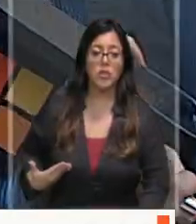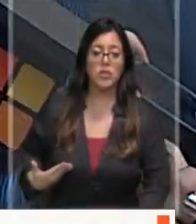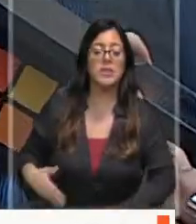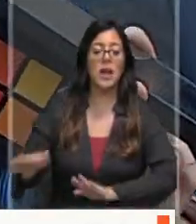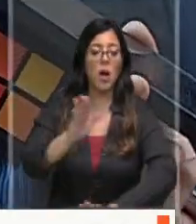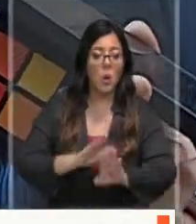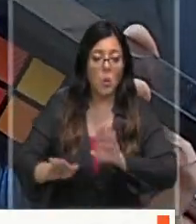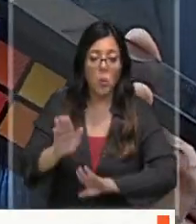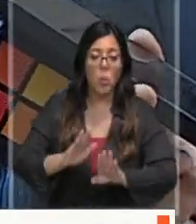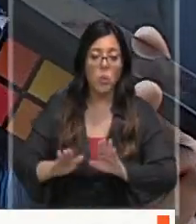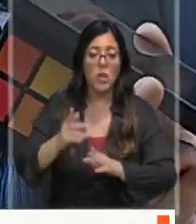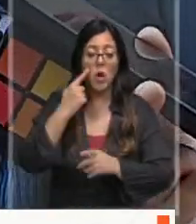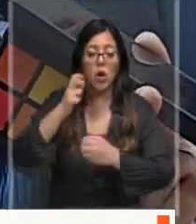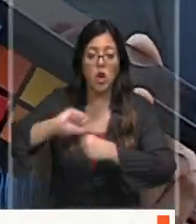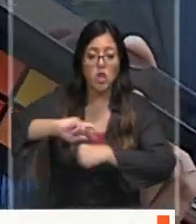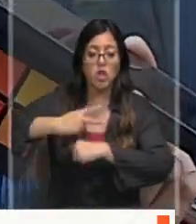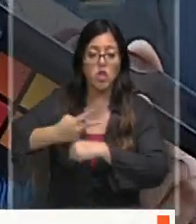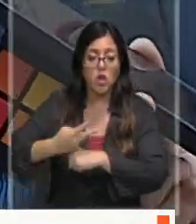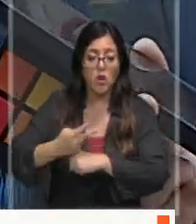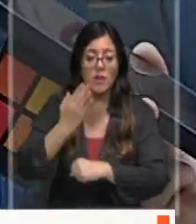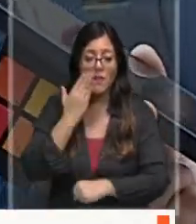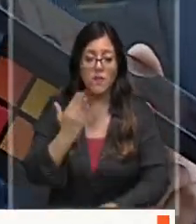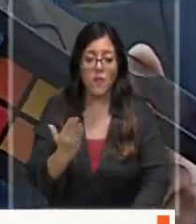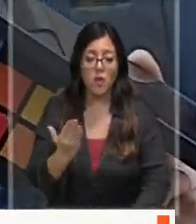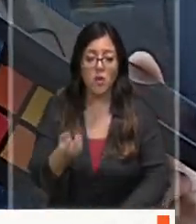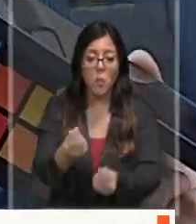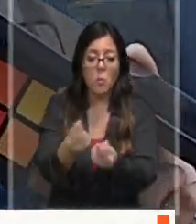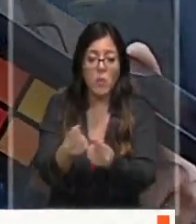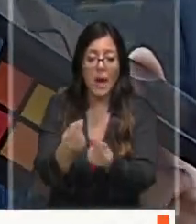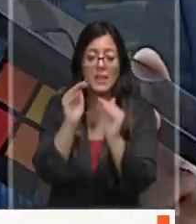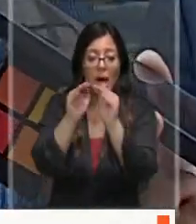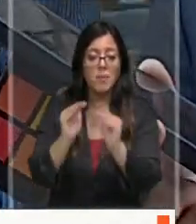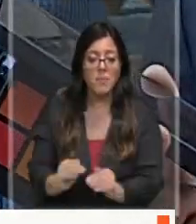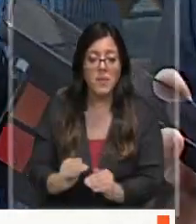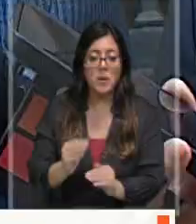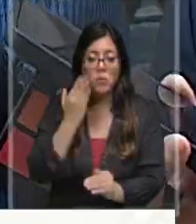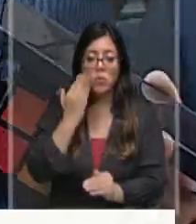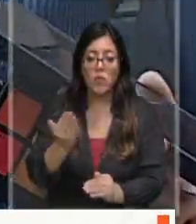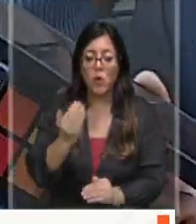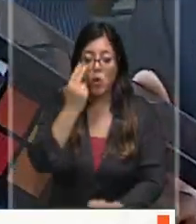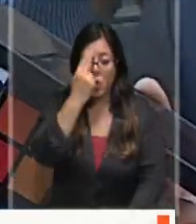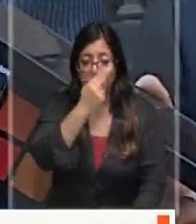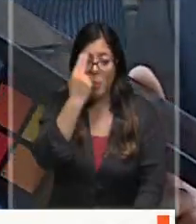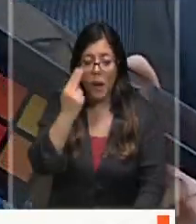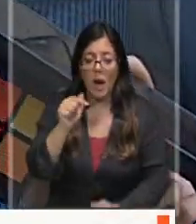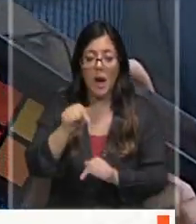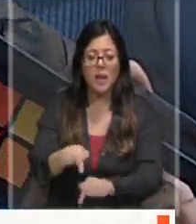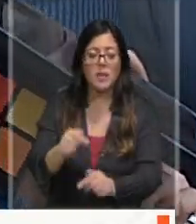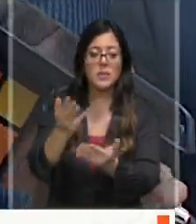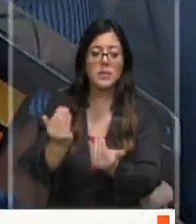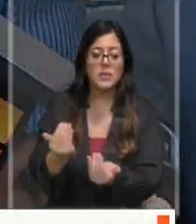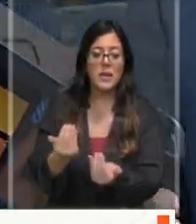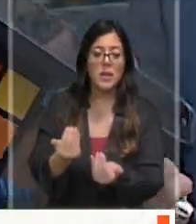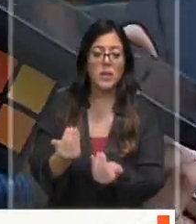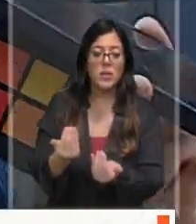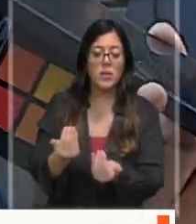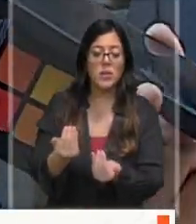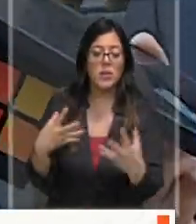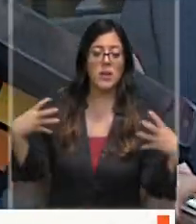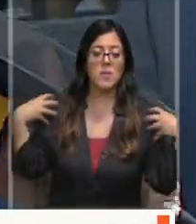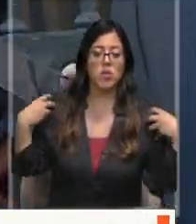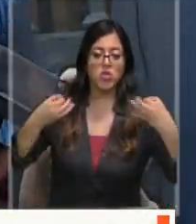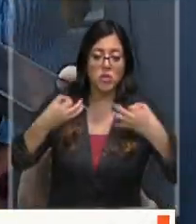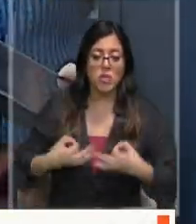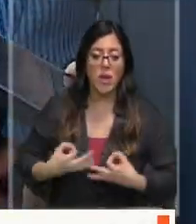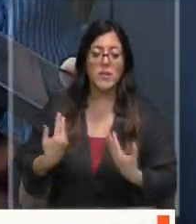protección. Doblar el bono, tal como se hizo con el bono marzo, es una necesidad, es fiscalmente responsable y ya